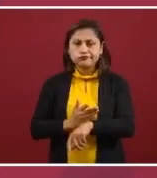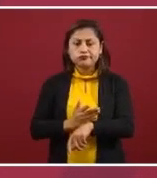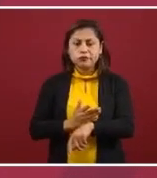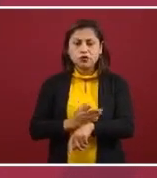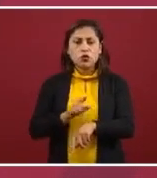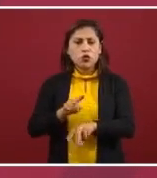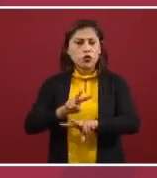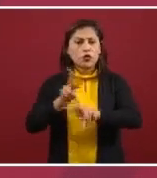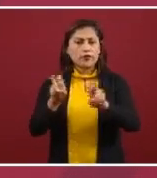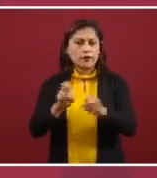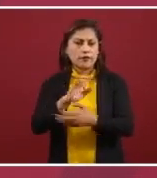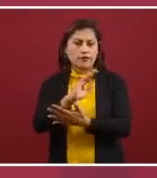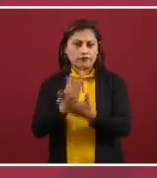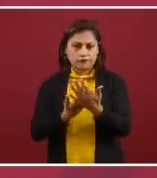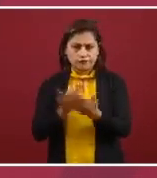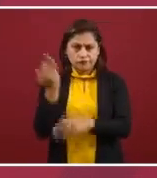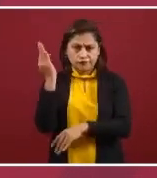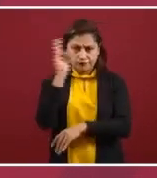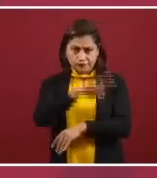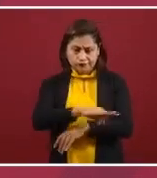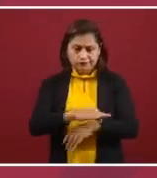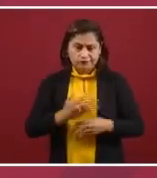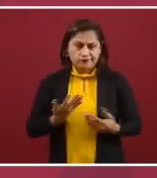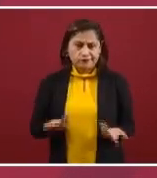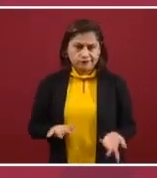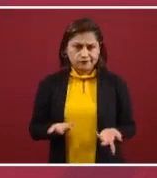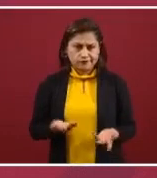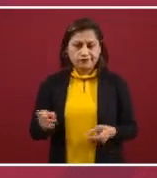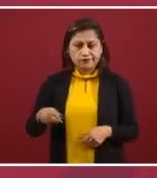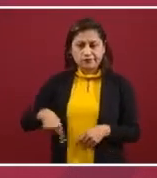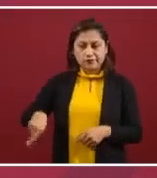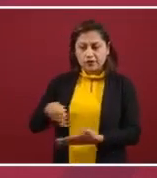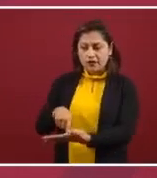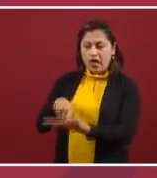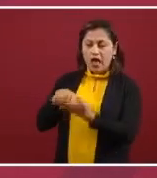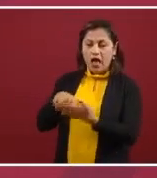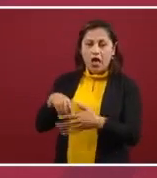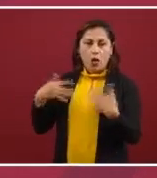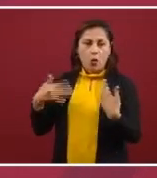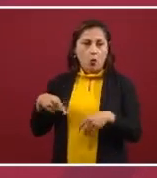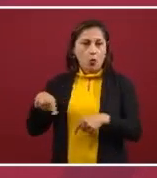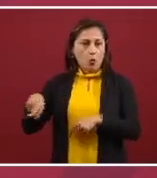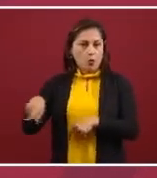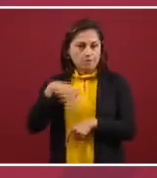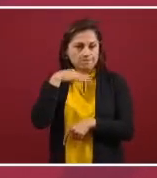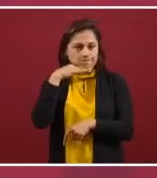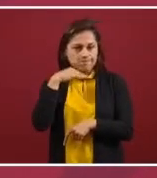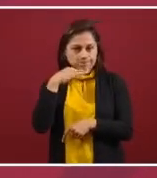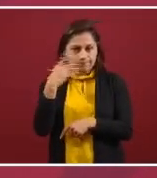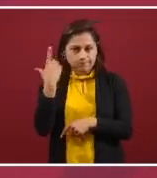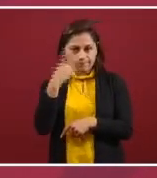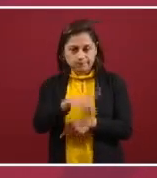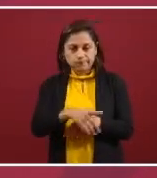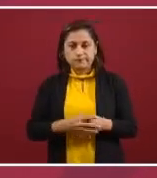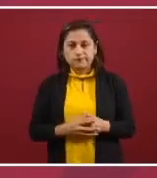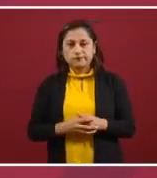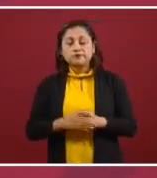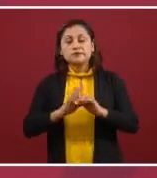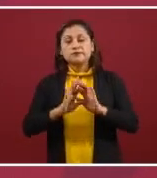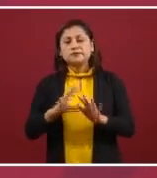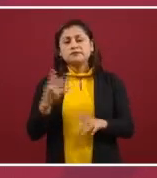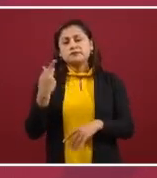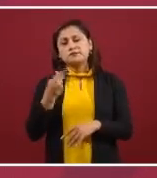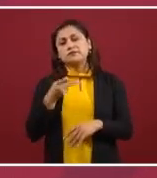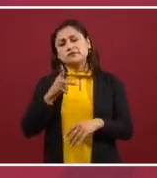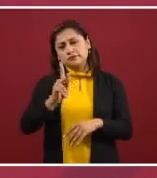Entonces, están mostrando cada vez más el cobre, pero nosotros lo que queremos